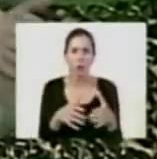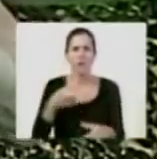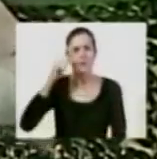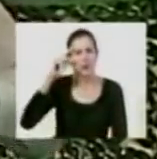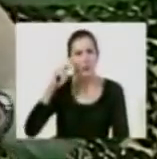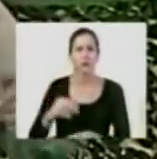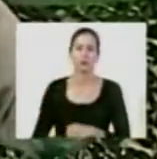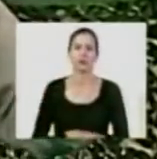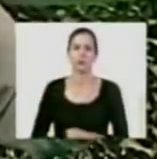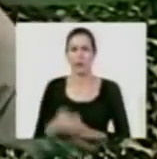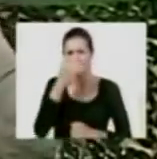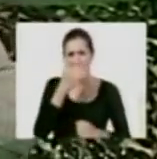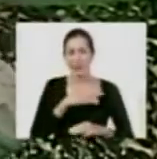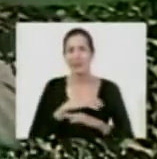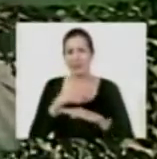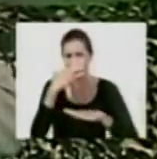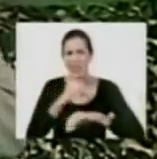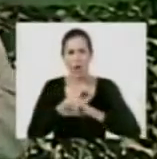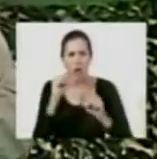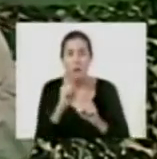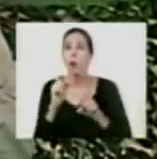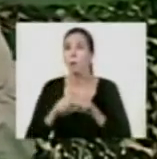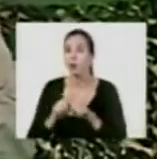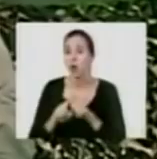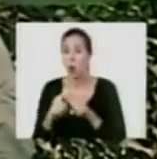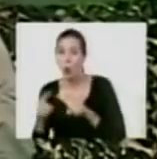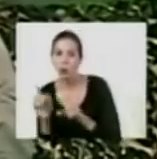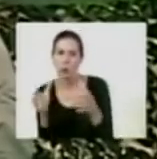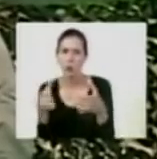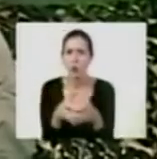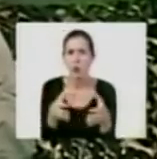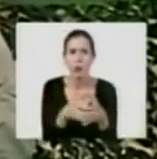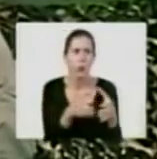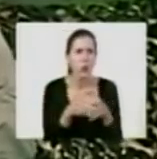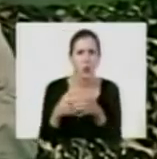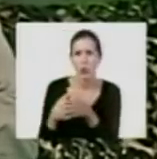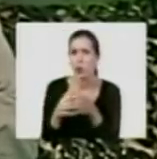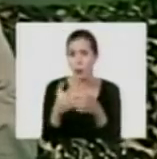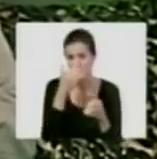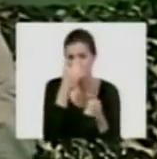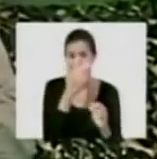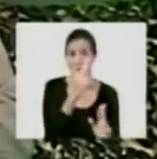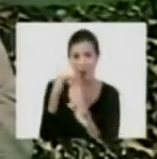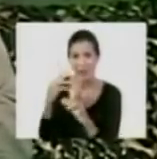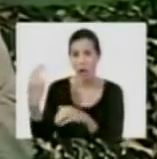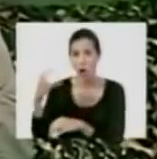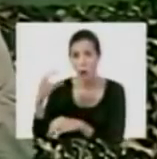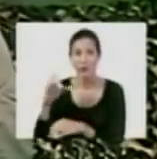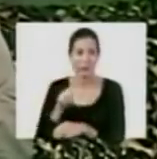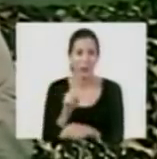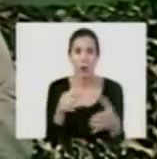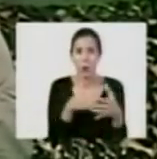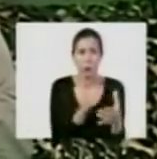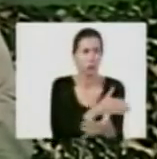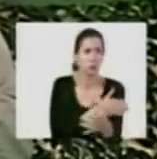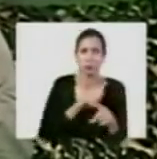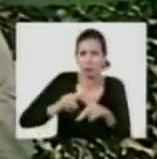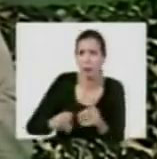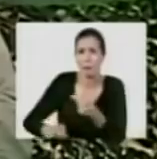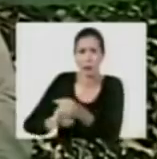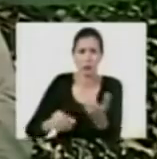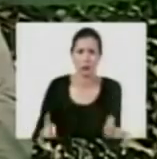quinta columna imperialista ha metido en Venezuela con apoyo de las mafias paramilitares de Colombia. Es una línea